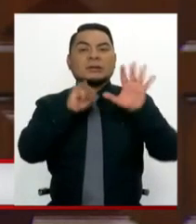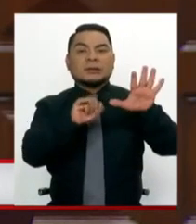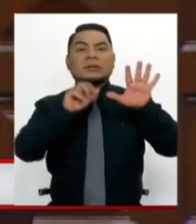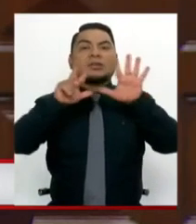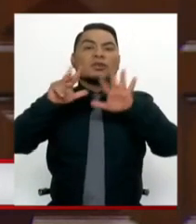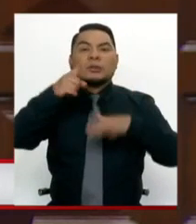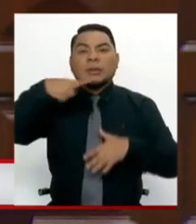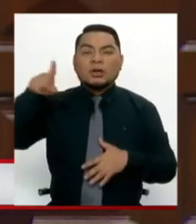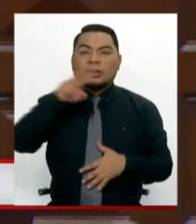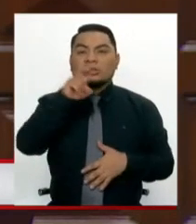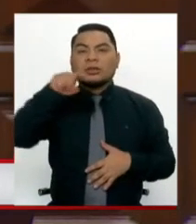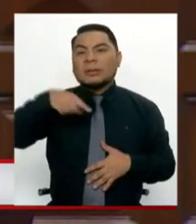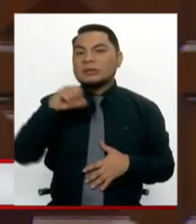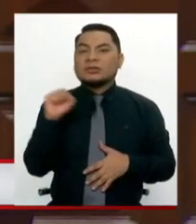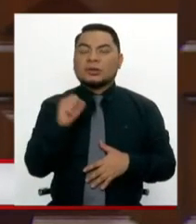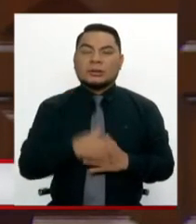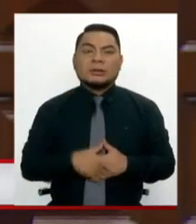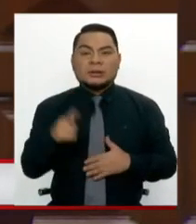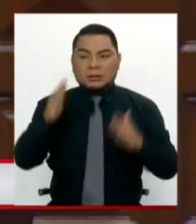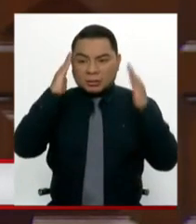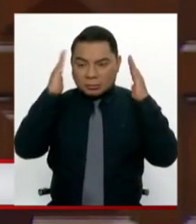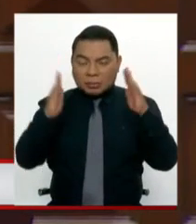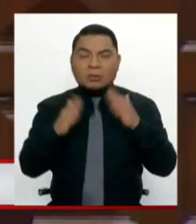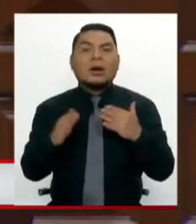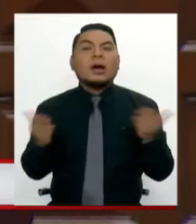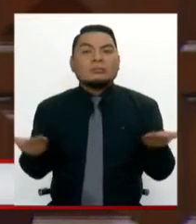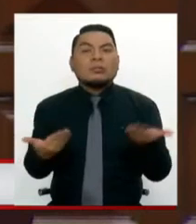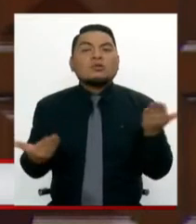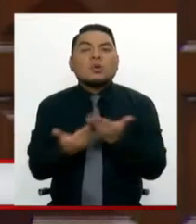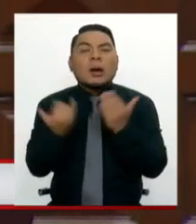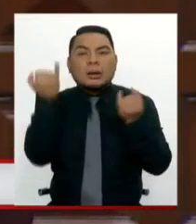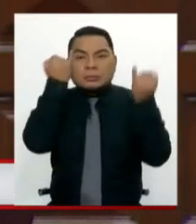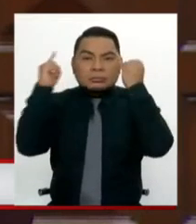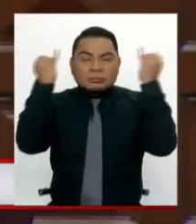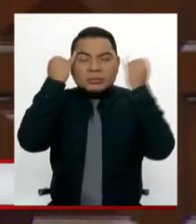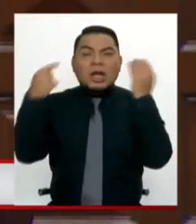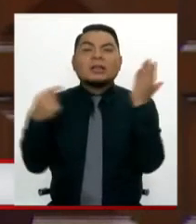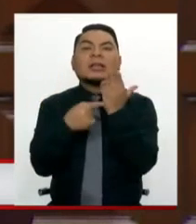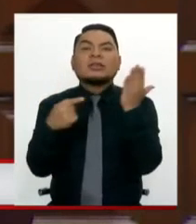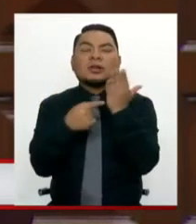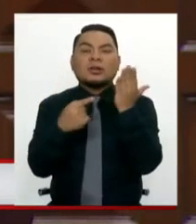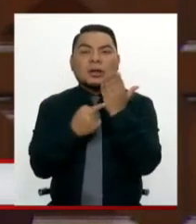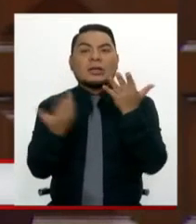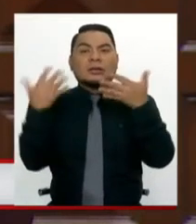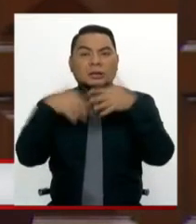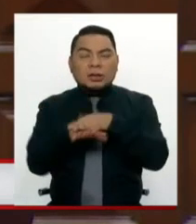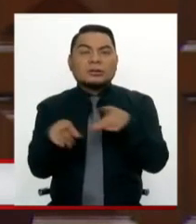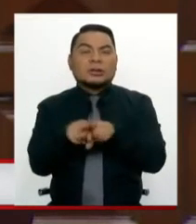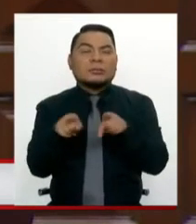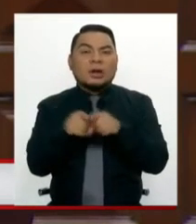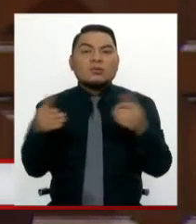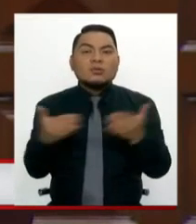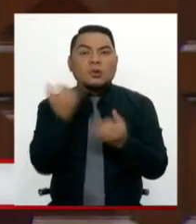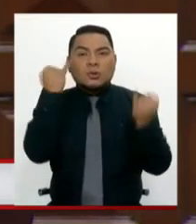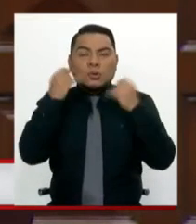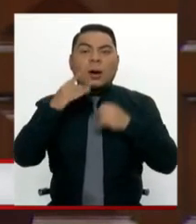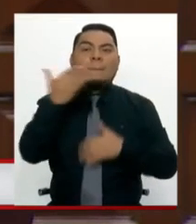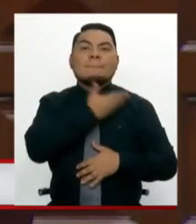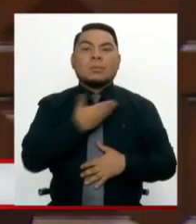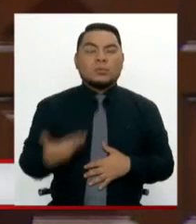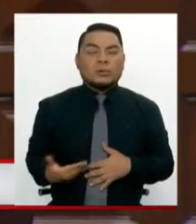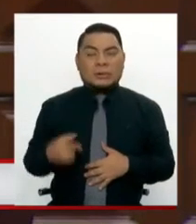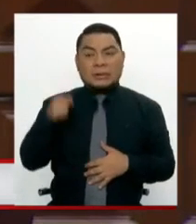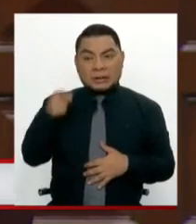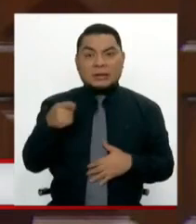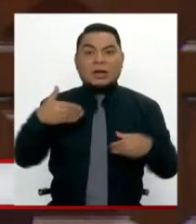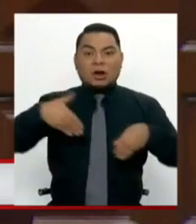68.200.000 soles, con enfoque de innovación en tecnología, emprendimiento inclusivo y de innovación pública.